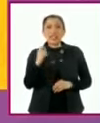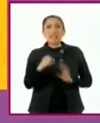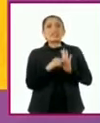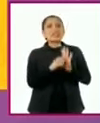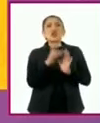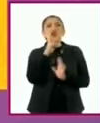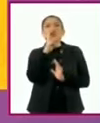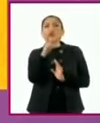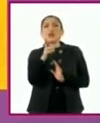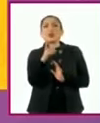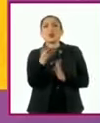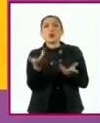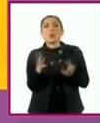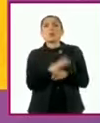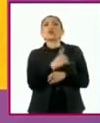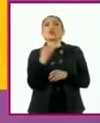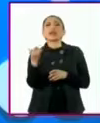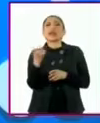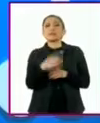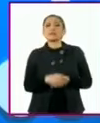el resultado? ¿Por qué?